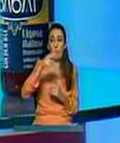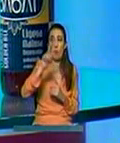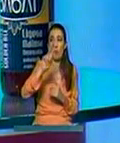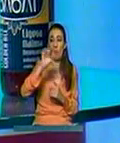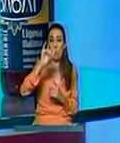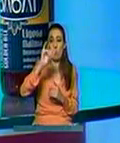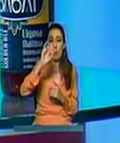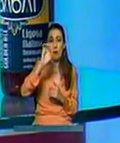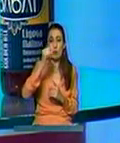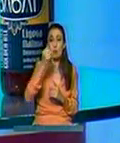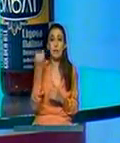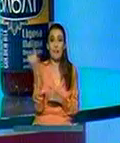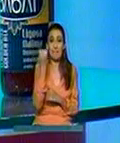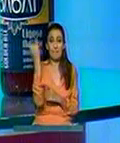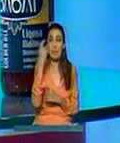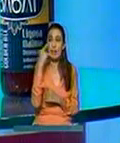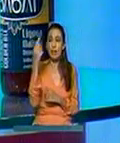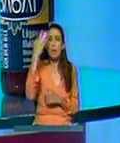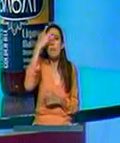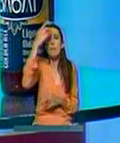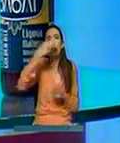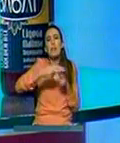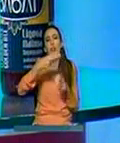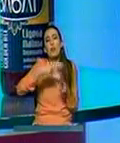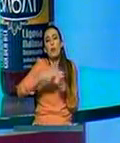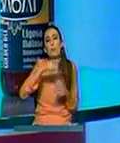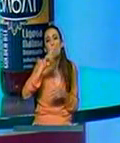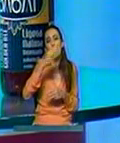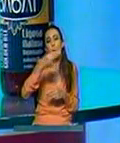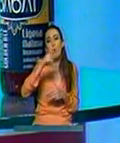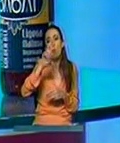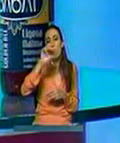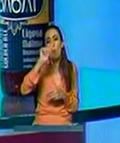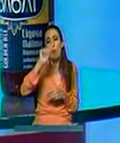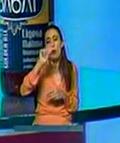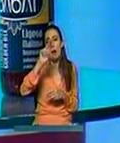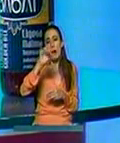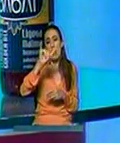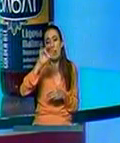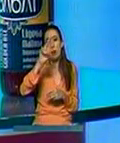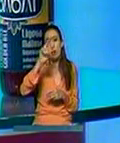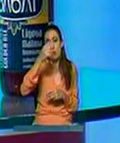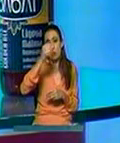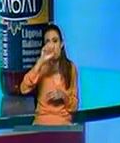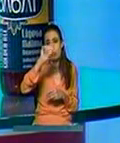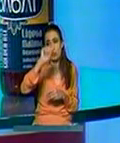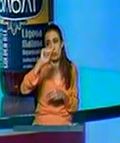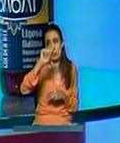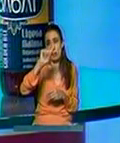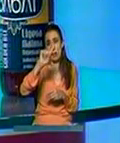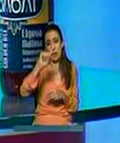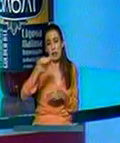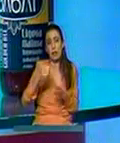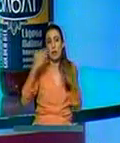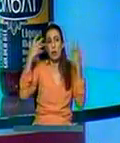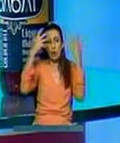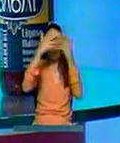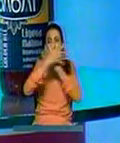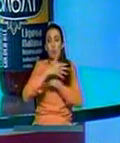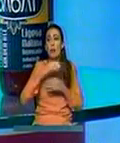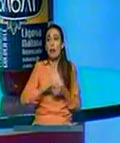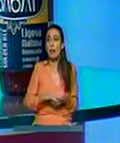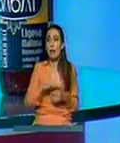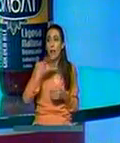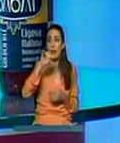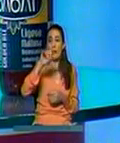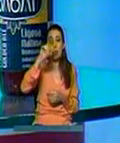está después. Guayusa le puse, en realidad la guayusa es un producto de la Amazonía. Es la que estás tomando ahora, ¿no? Confundir con ponerle otro nombre. Y luego